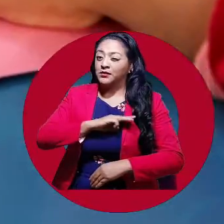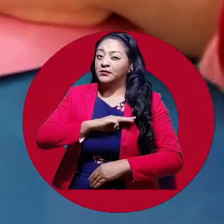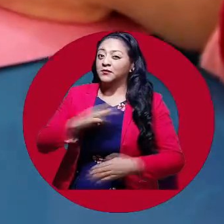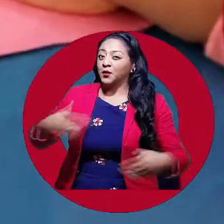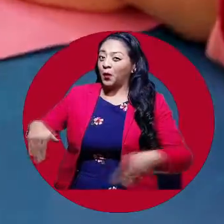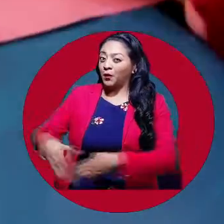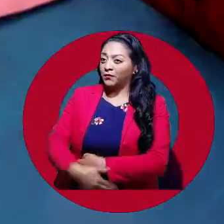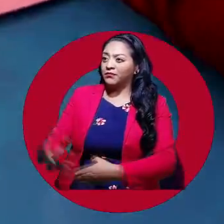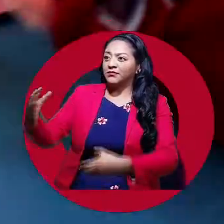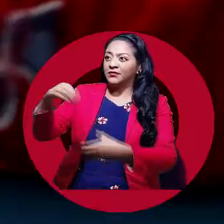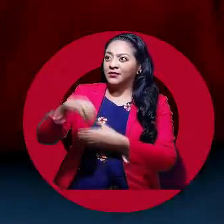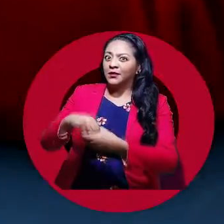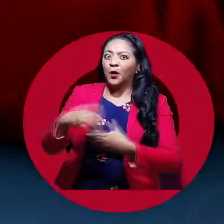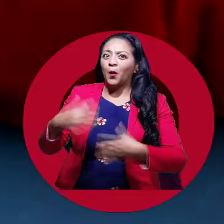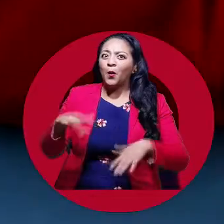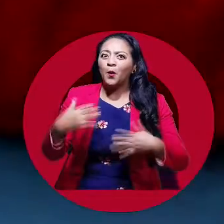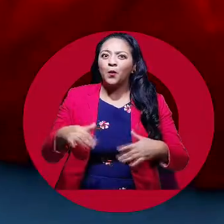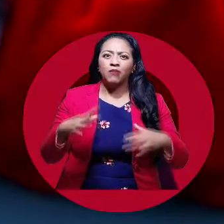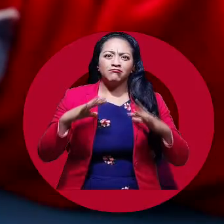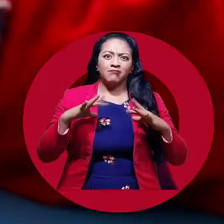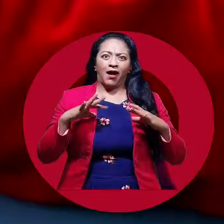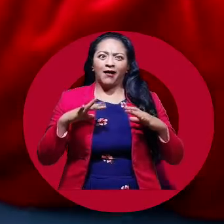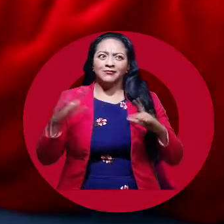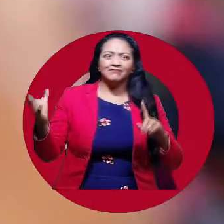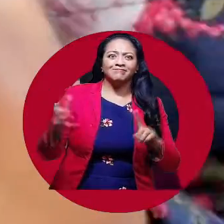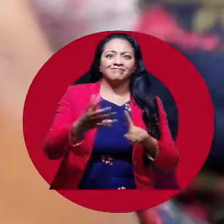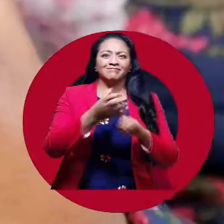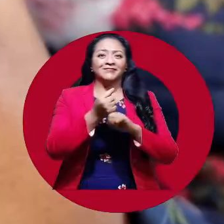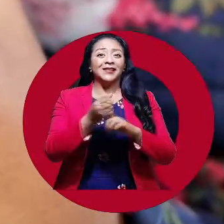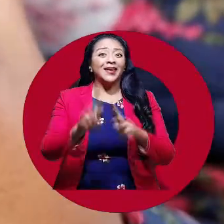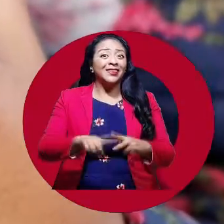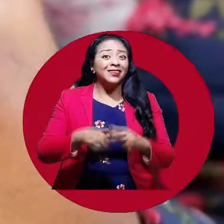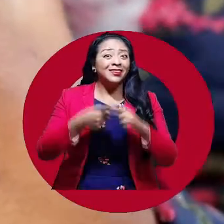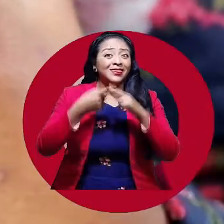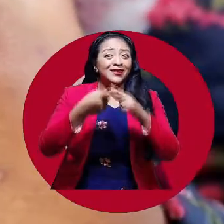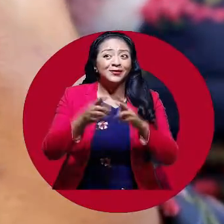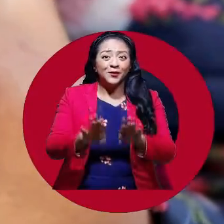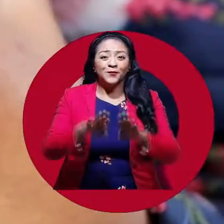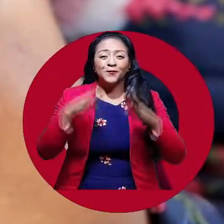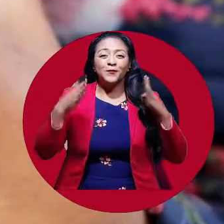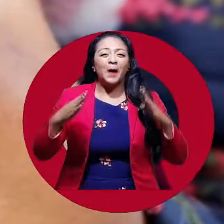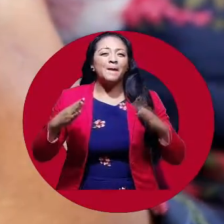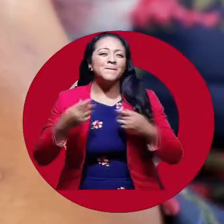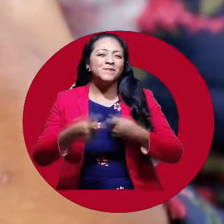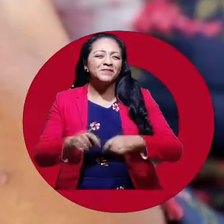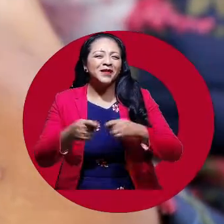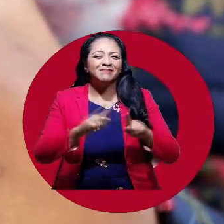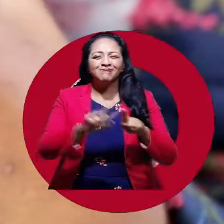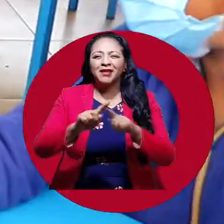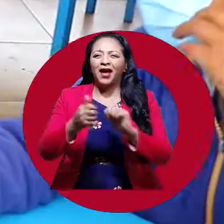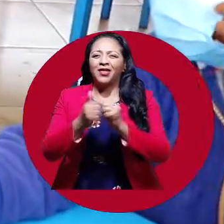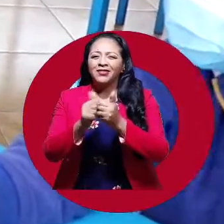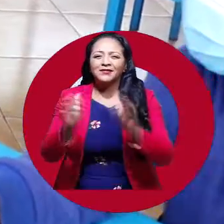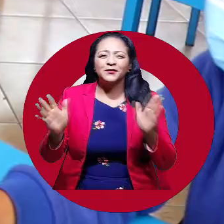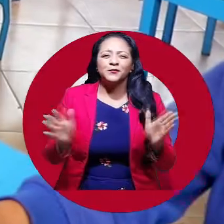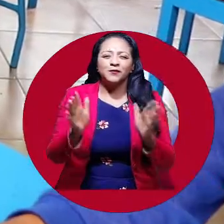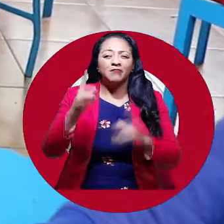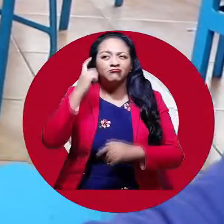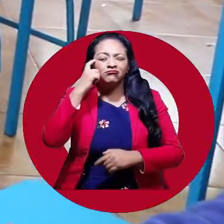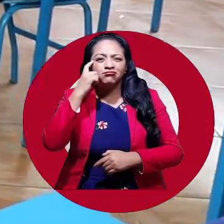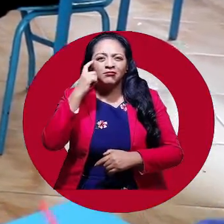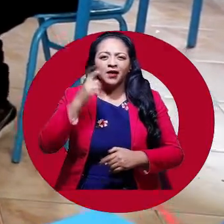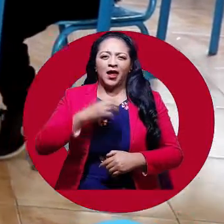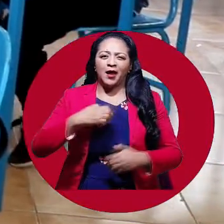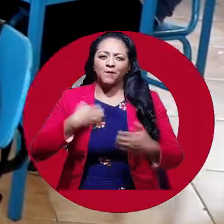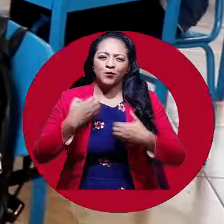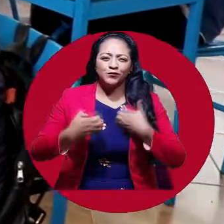otavaleño, con la llegada de las vacaciones 2021, dio inicio a los esperados talleres que promueven la actividad deportiva, cognitiva e